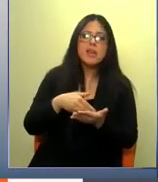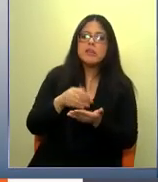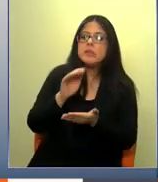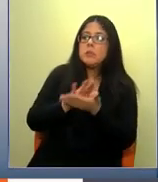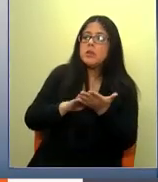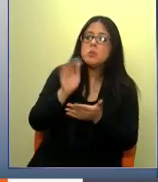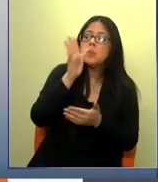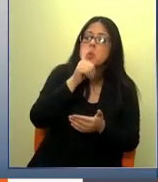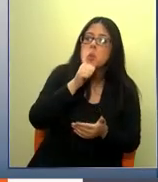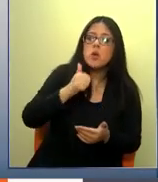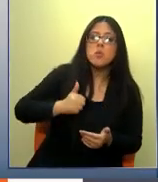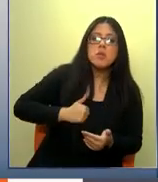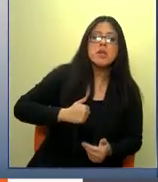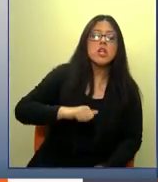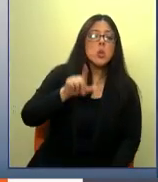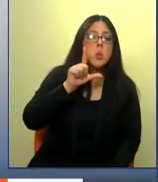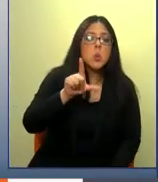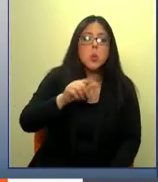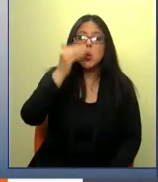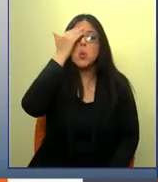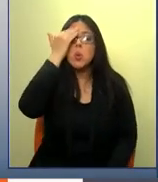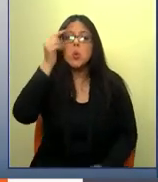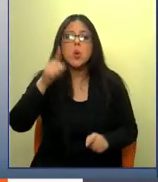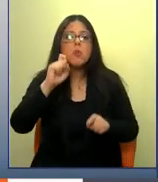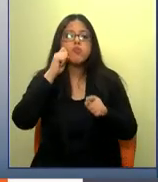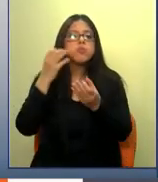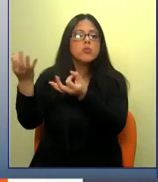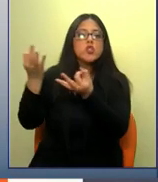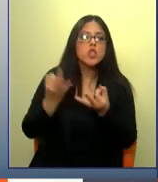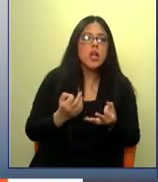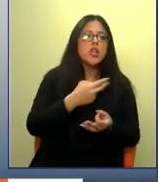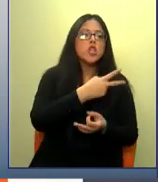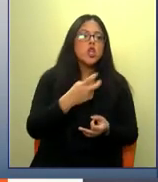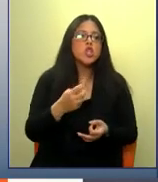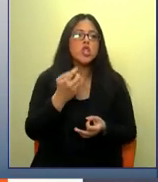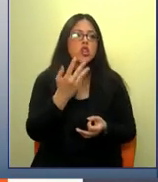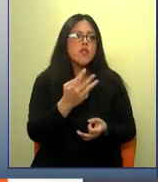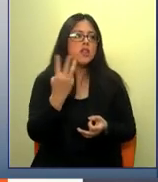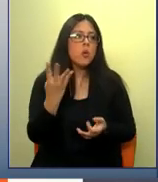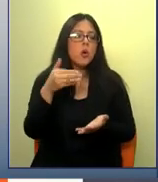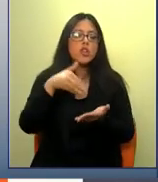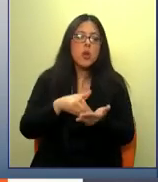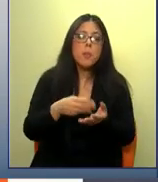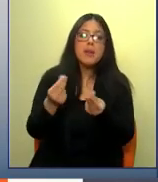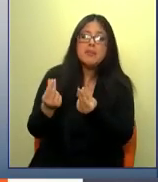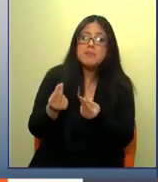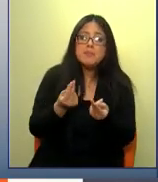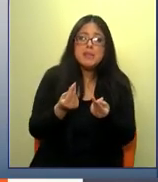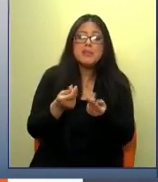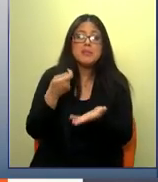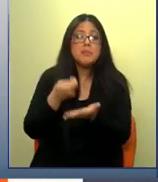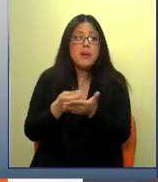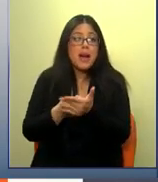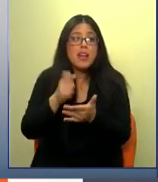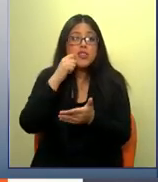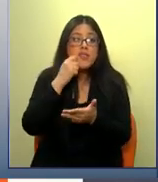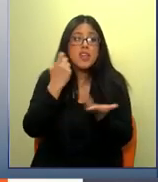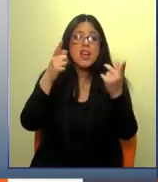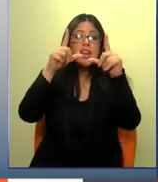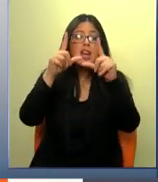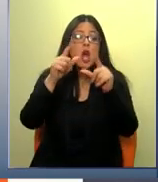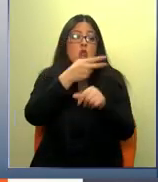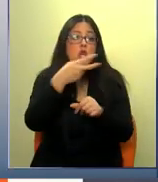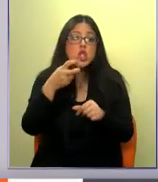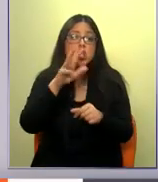julio y agosto, el total adeudado llegaría a 294 mil pesos. Pagando al día, hubiese sido 255